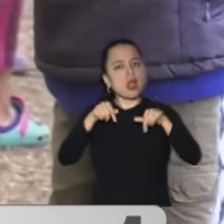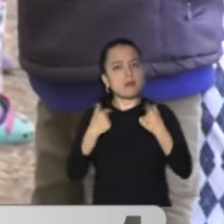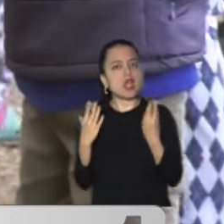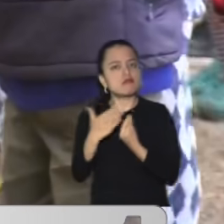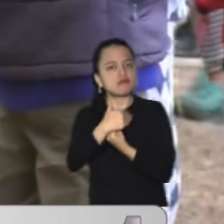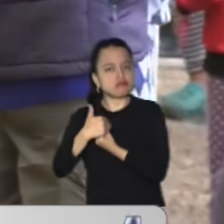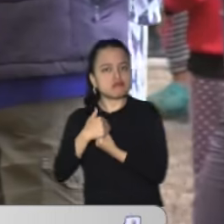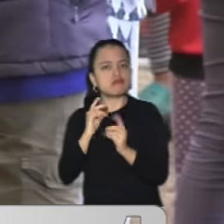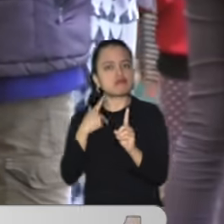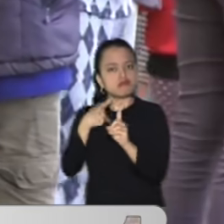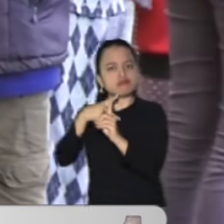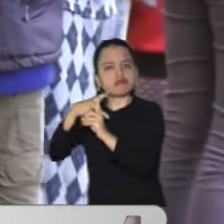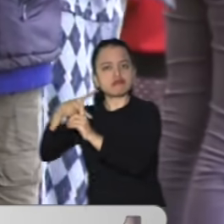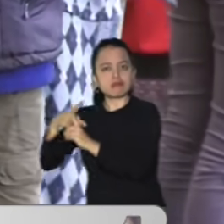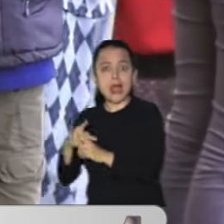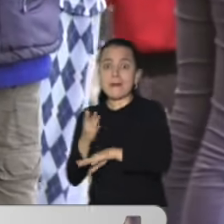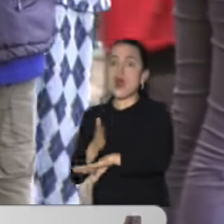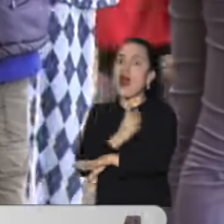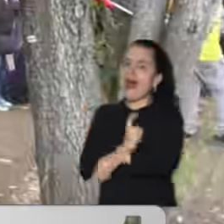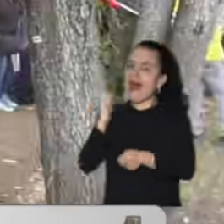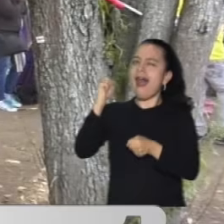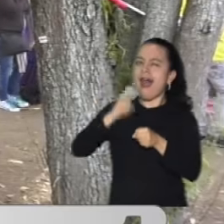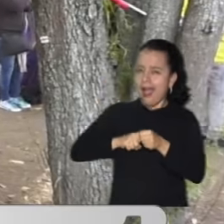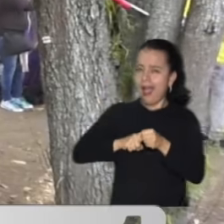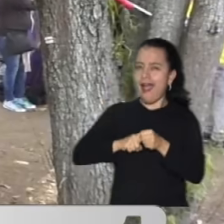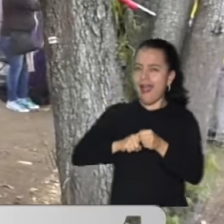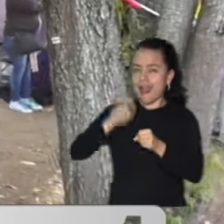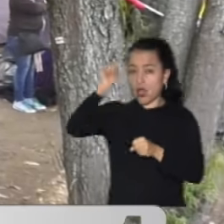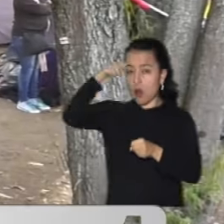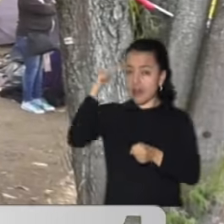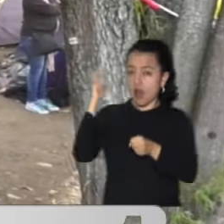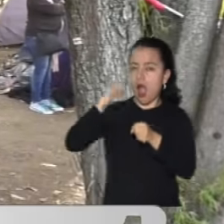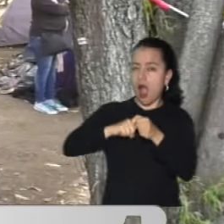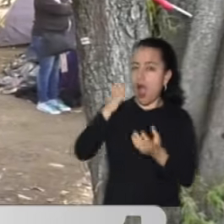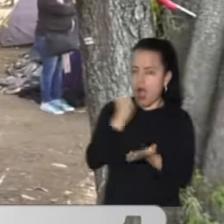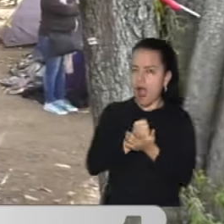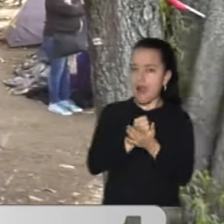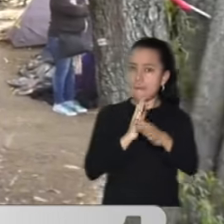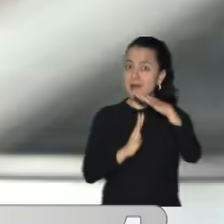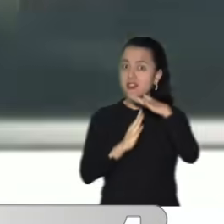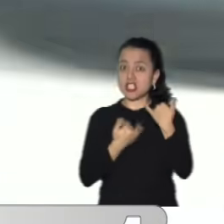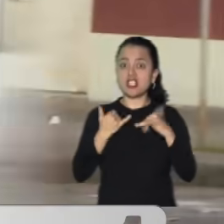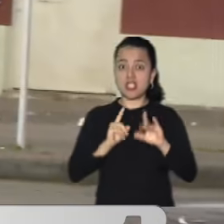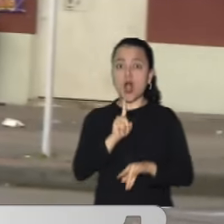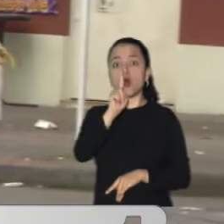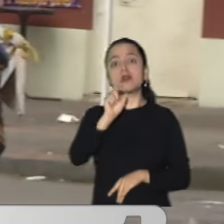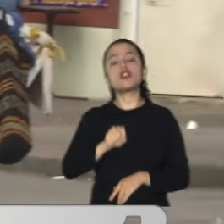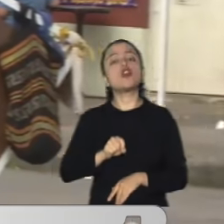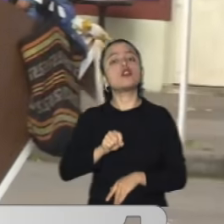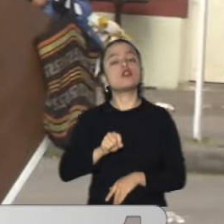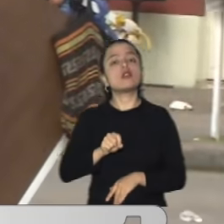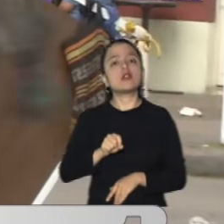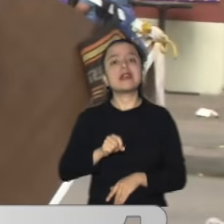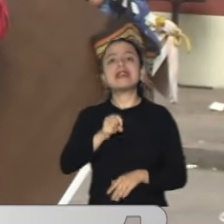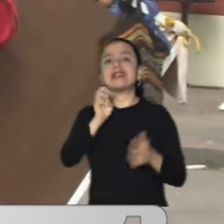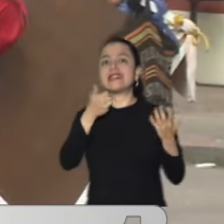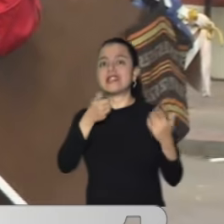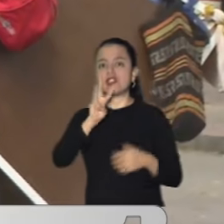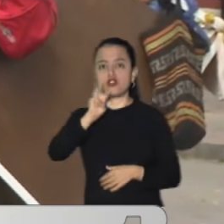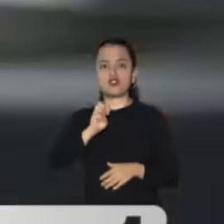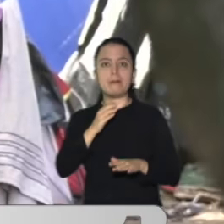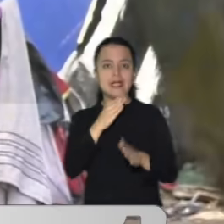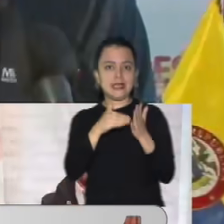que ya están inscritas en el Registro Único de Migrantes, en el cual ya hay 1.018.000 personas en este momento